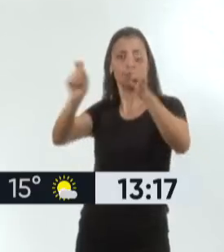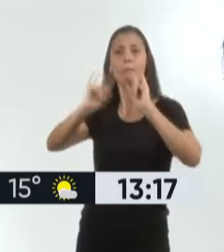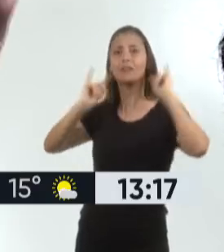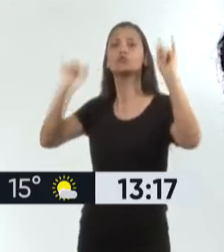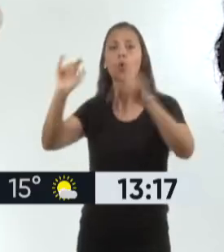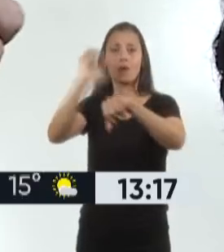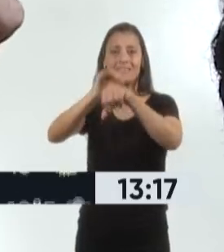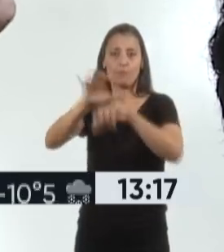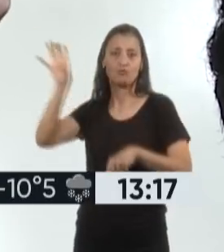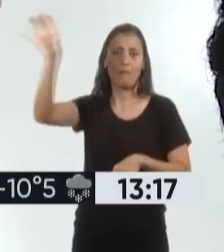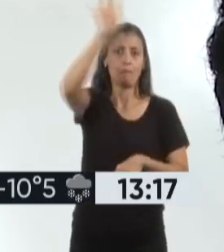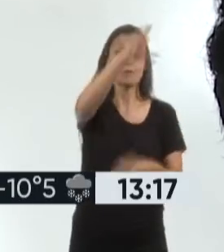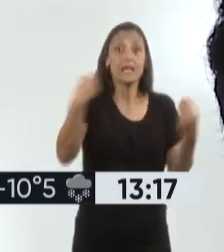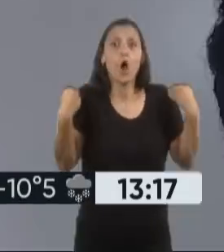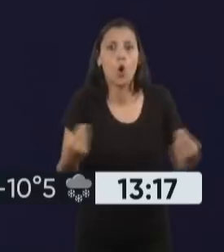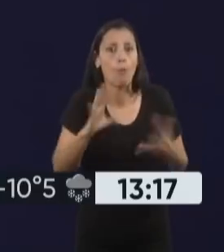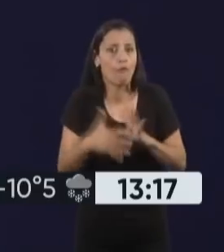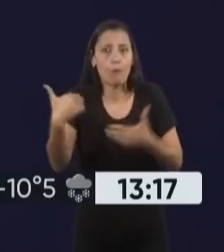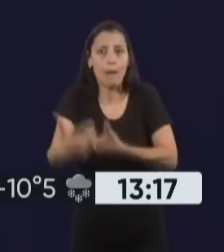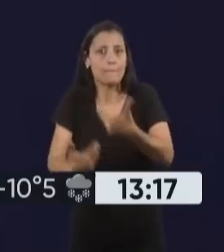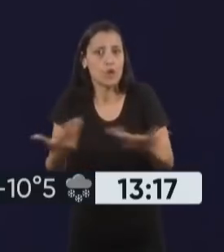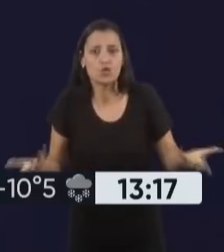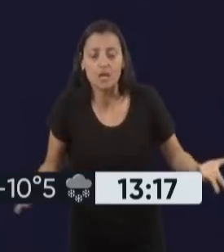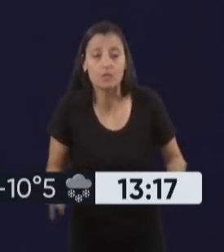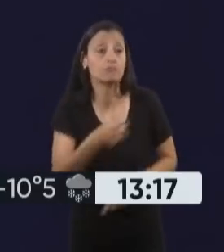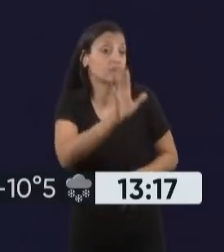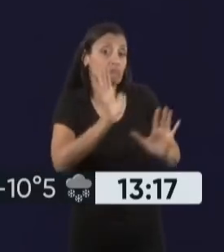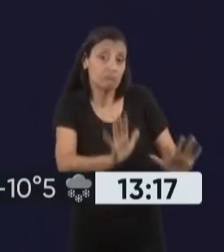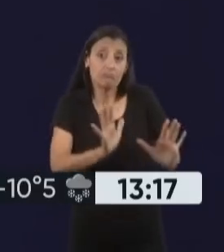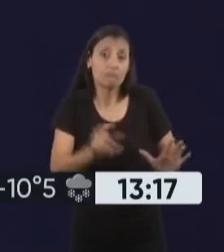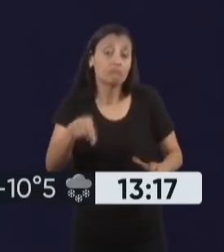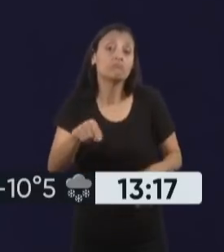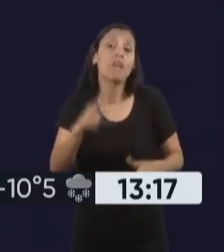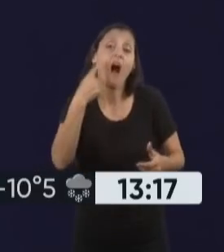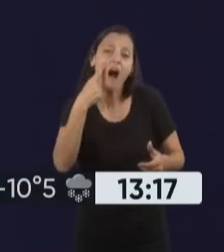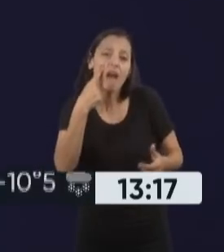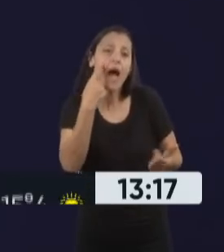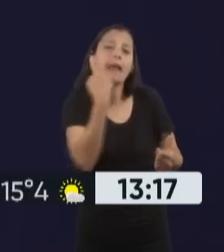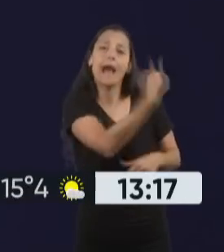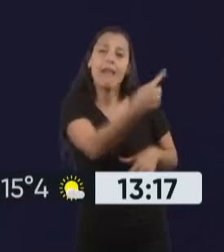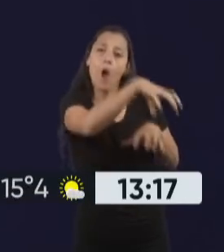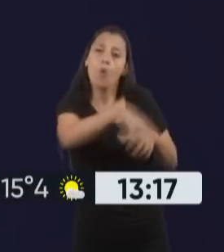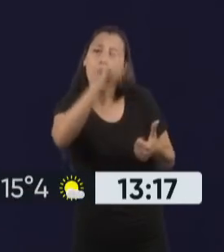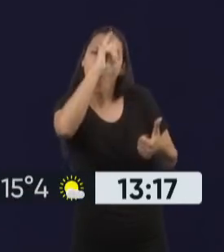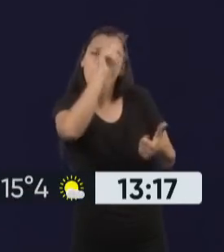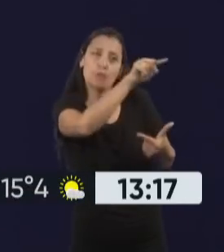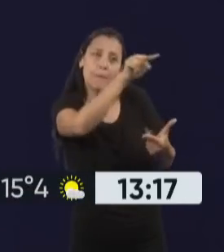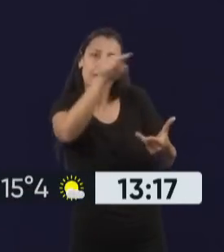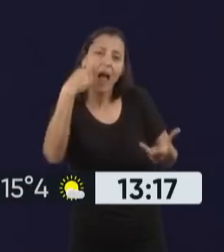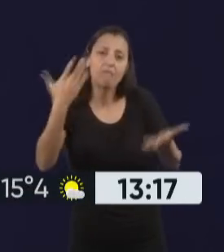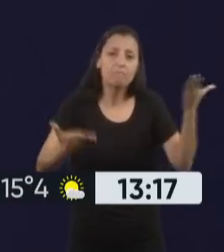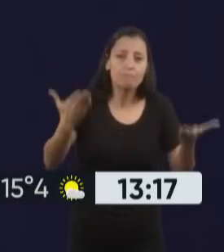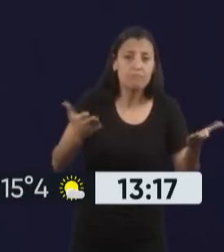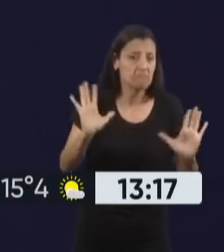piensan instrumentar precisamente este paso? Bueno, ese es un tema que se está evaluando hospital por hospital, y no hay mucho